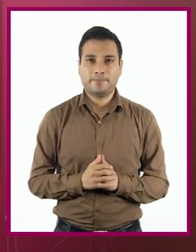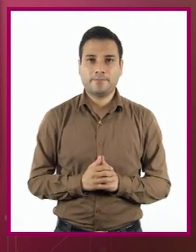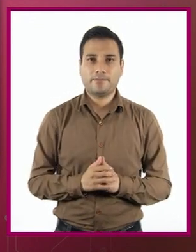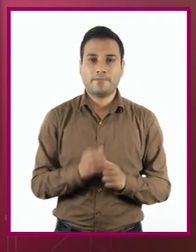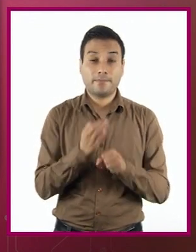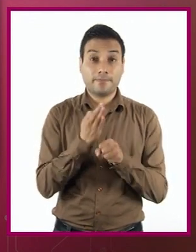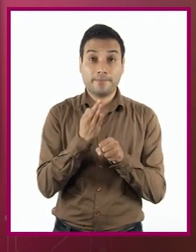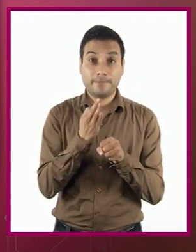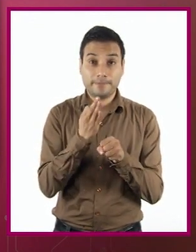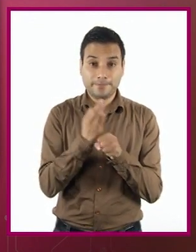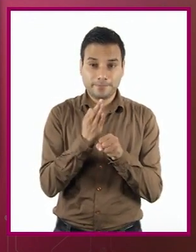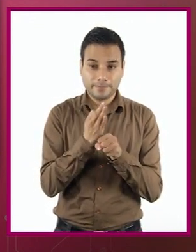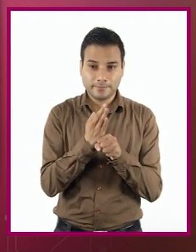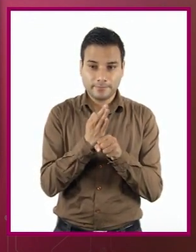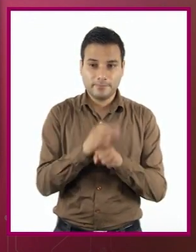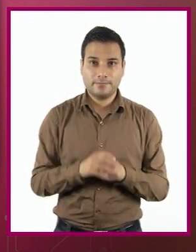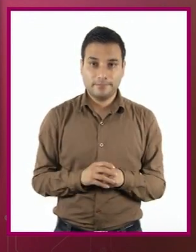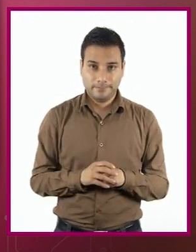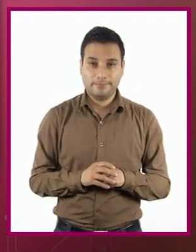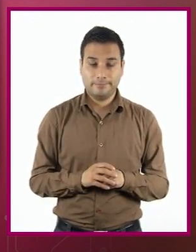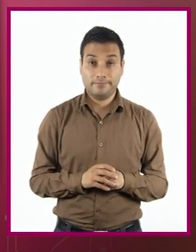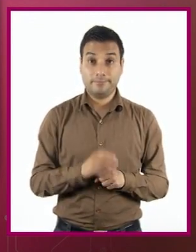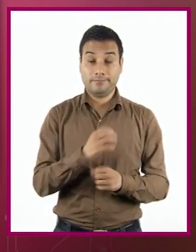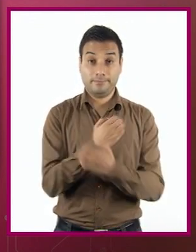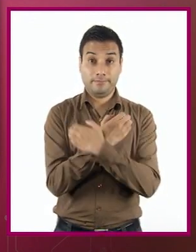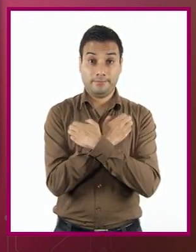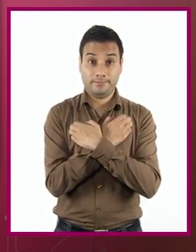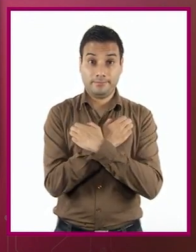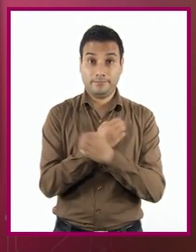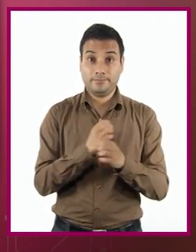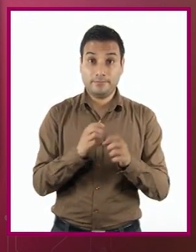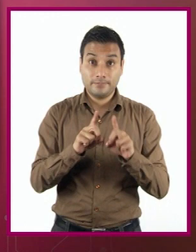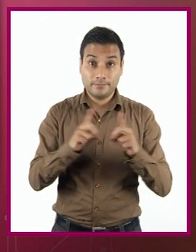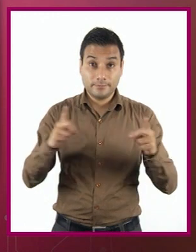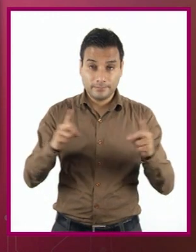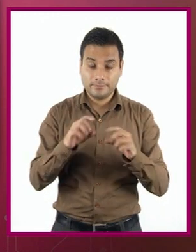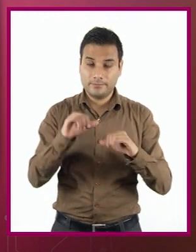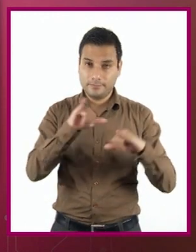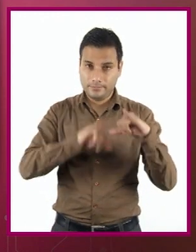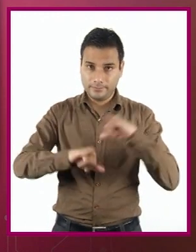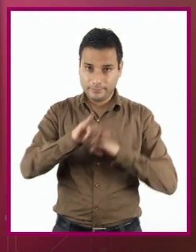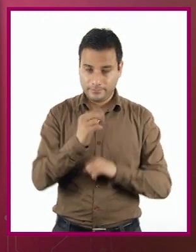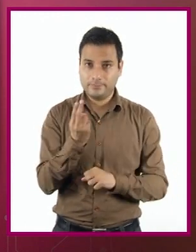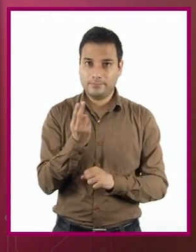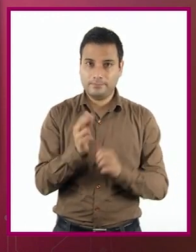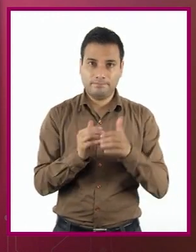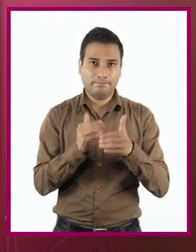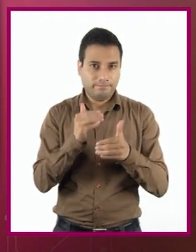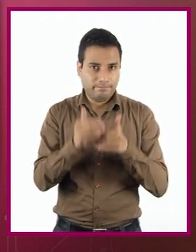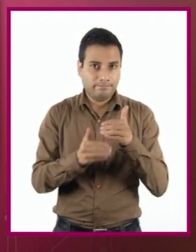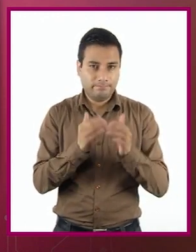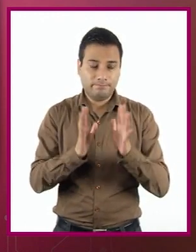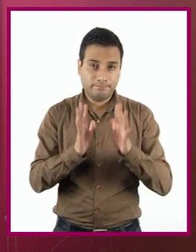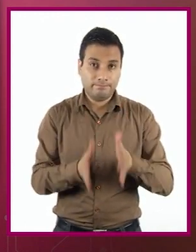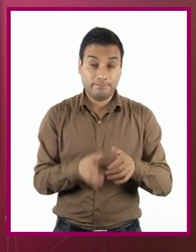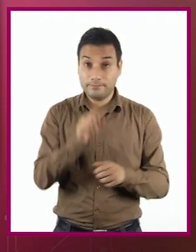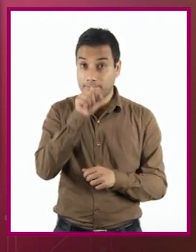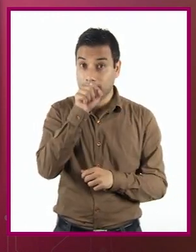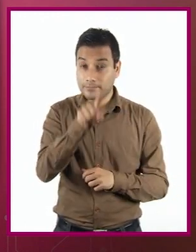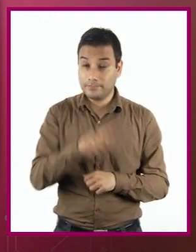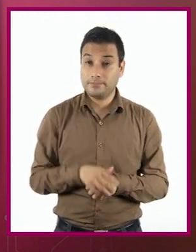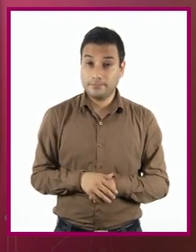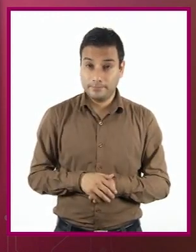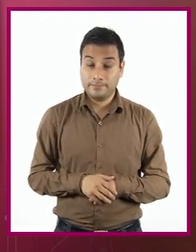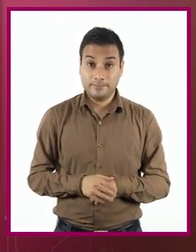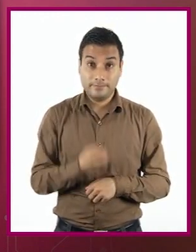actual nos deja ver que la educación y el desarrollo científico tienen un lugar prioritario en la sociedad. Sin embargo, también se ha convertido